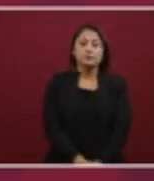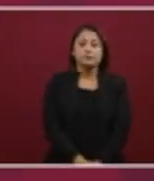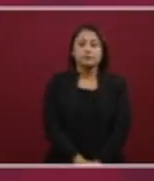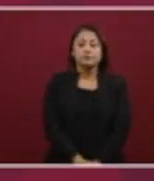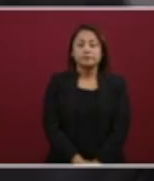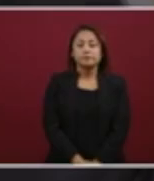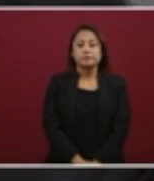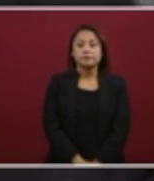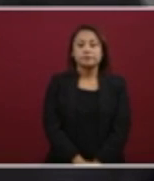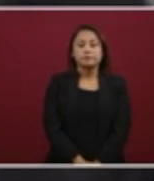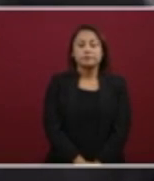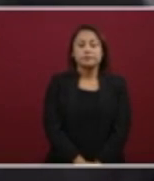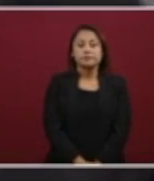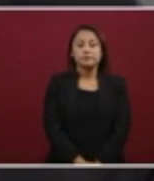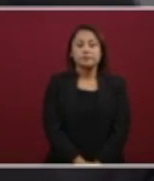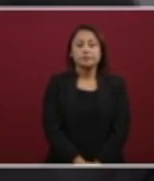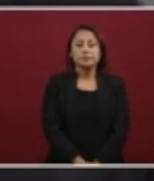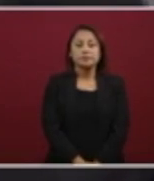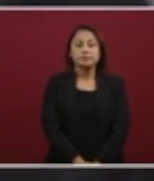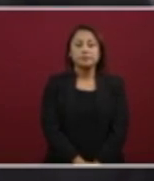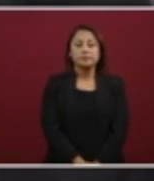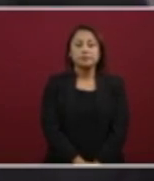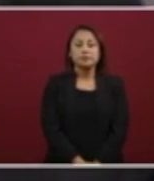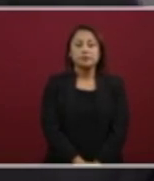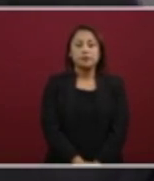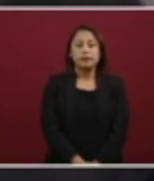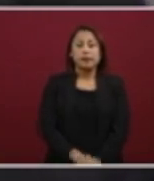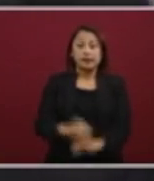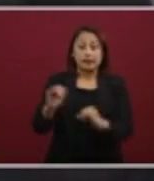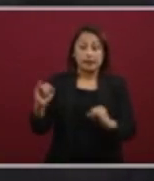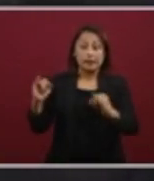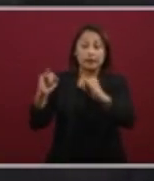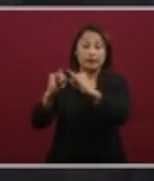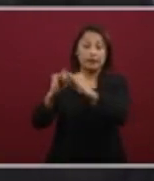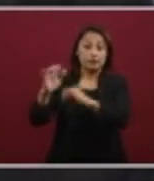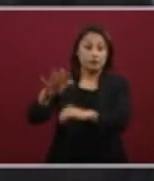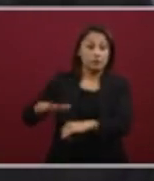así como se atienden esos institutos,